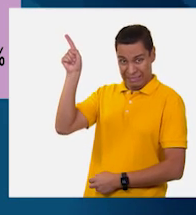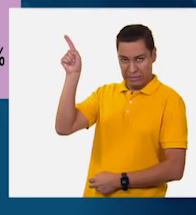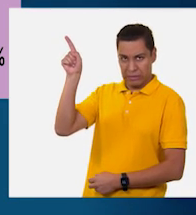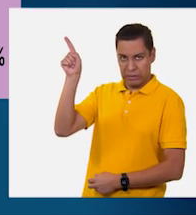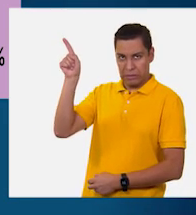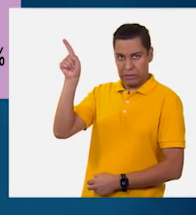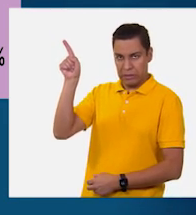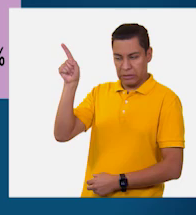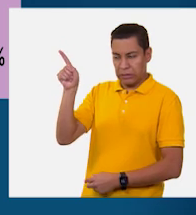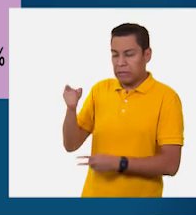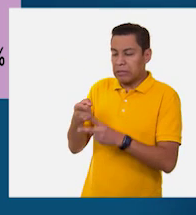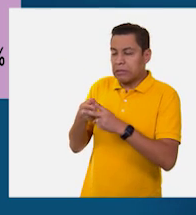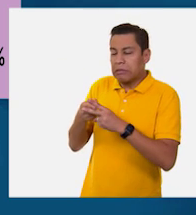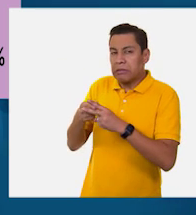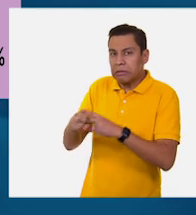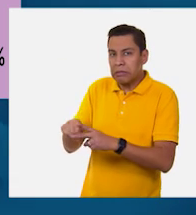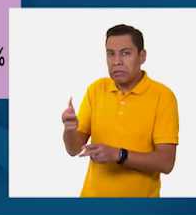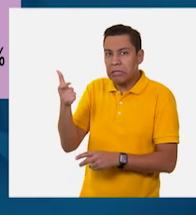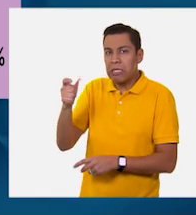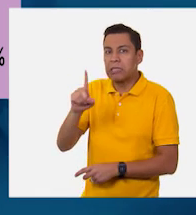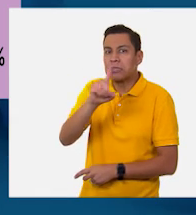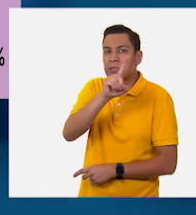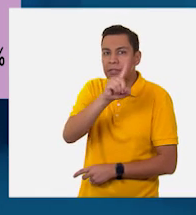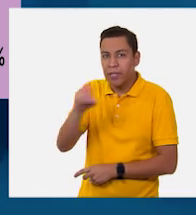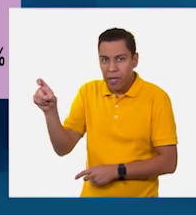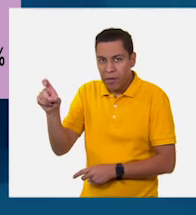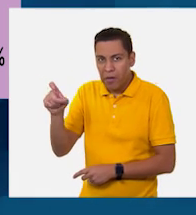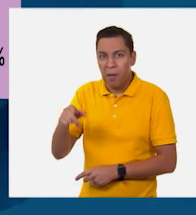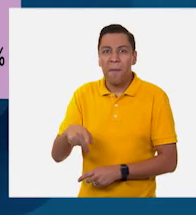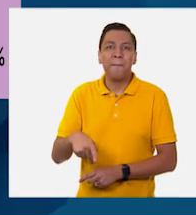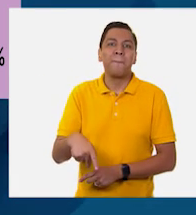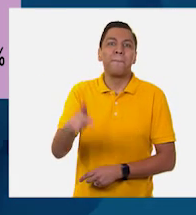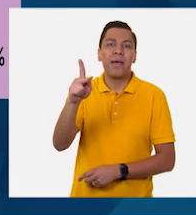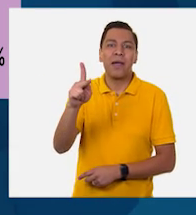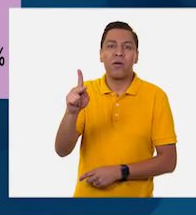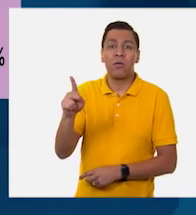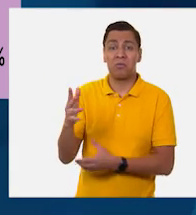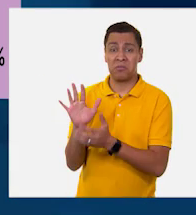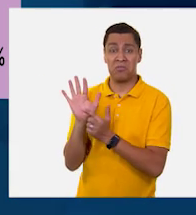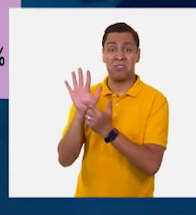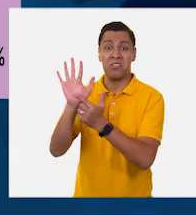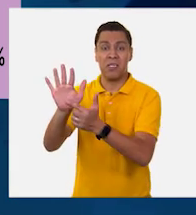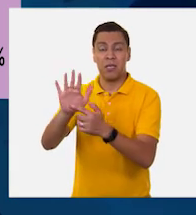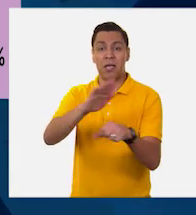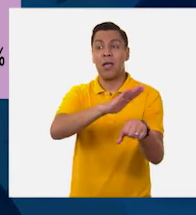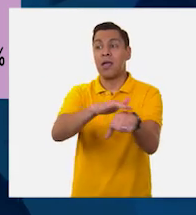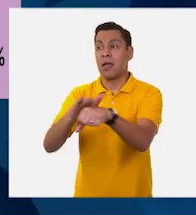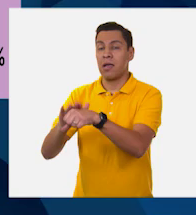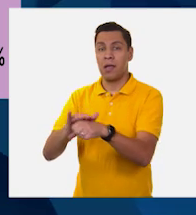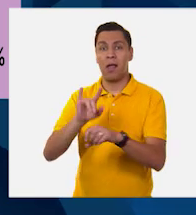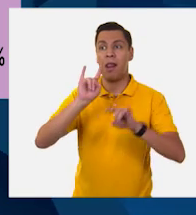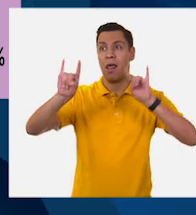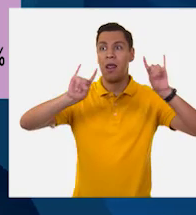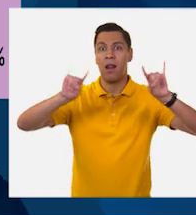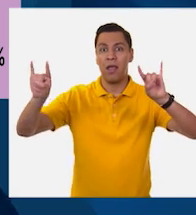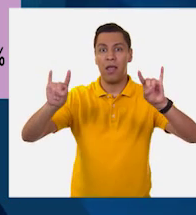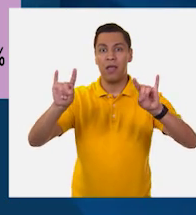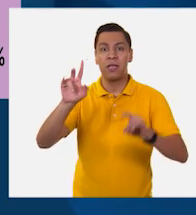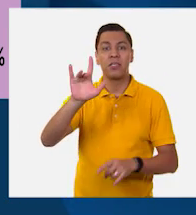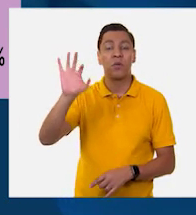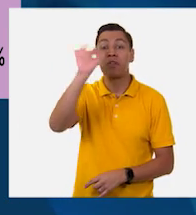su precio inicial sería de 100 pesos. Pero en esa tienda hay rebajas del